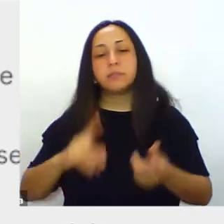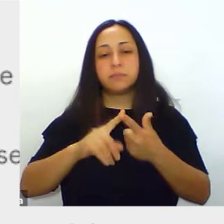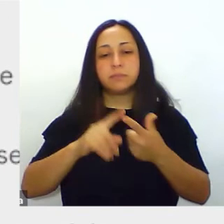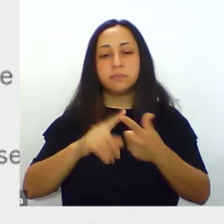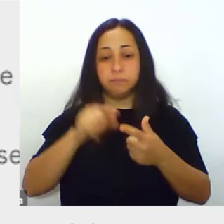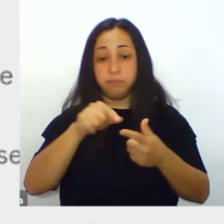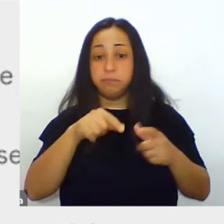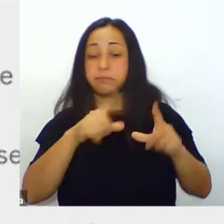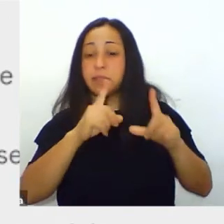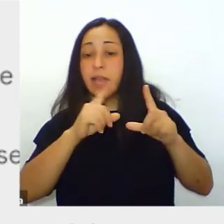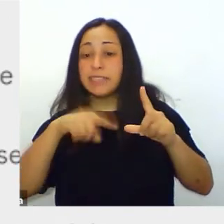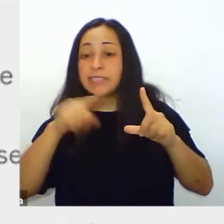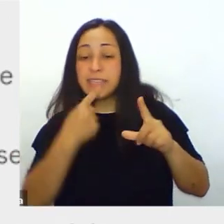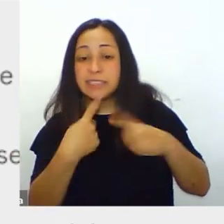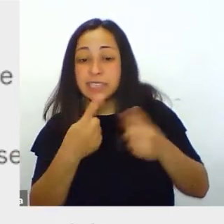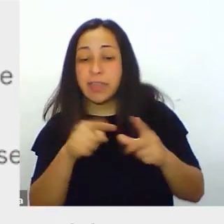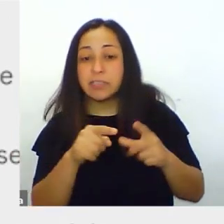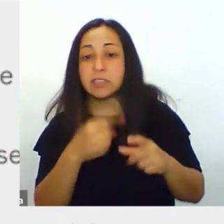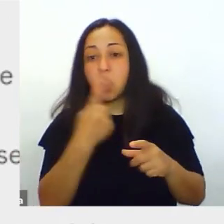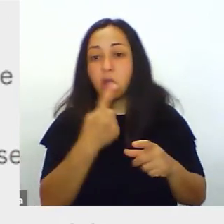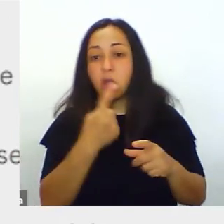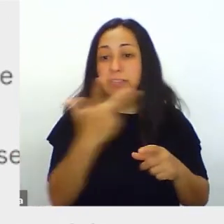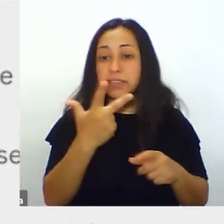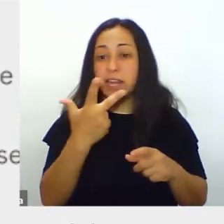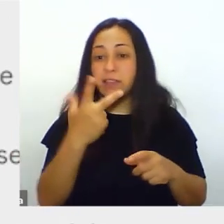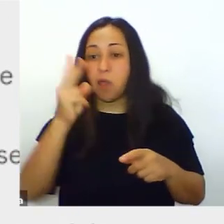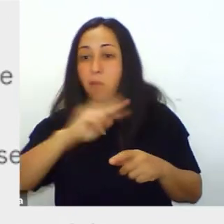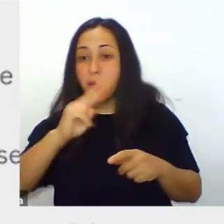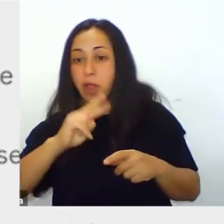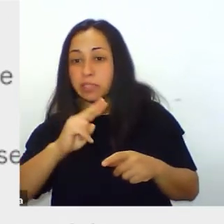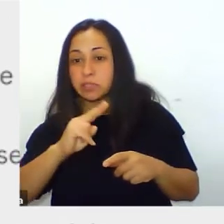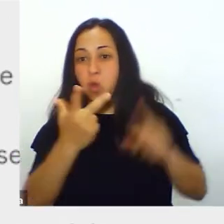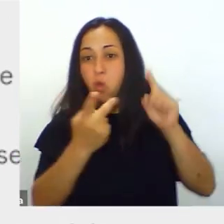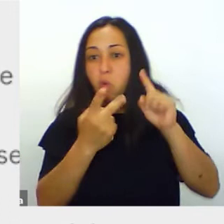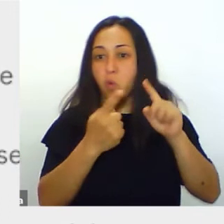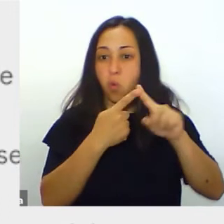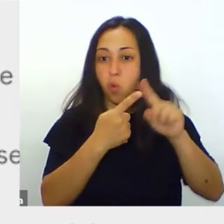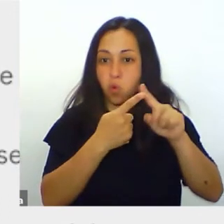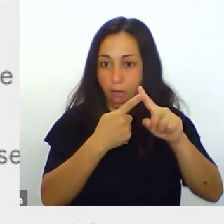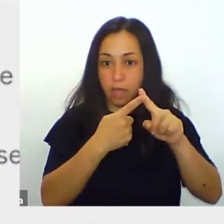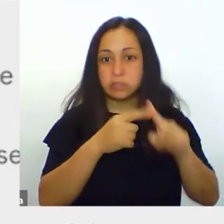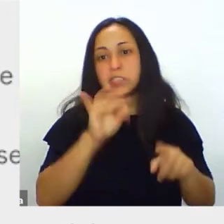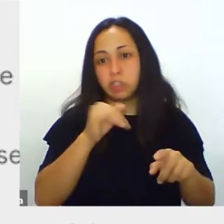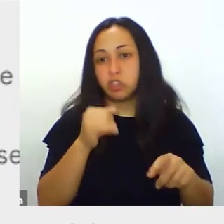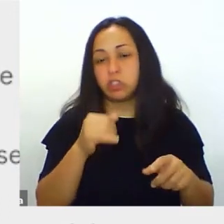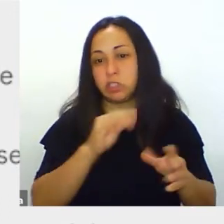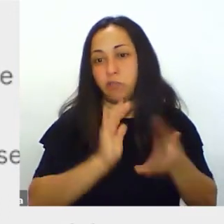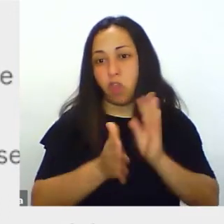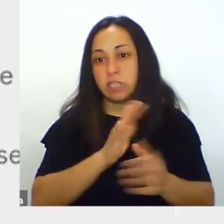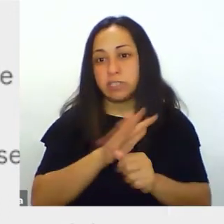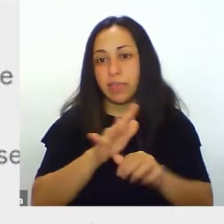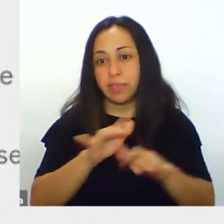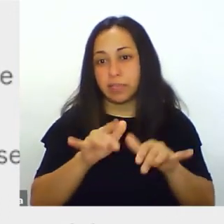estas estadísticas, 1 de cada 3 mujeres sufrió violencia de género en línea en redes sociales, y de estas, el